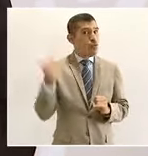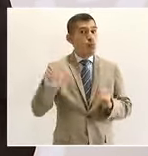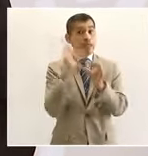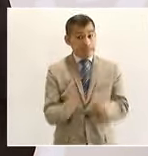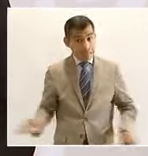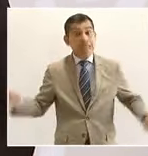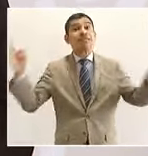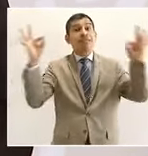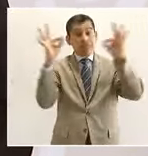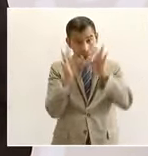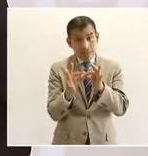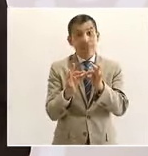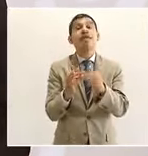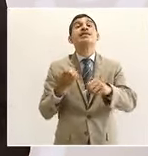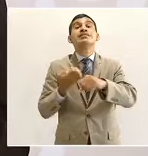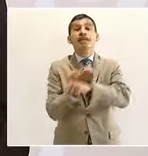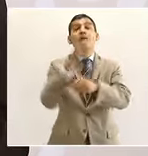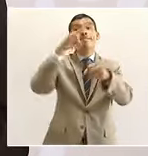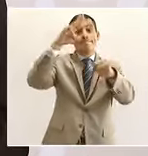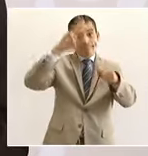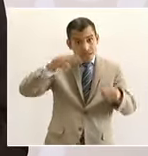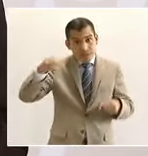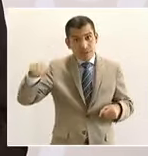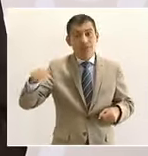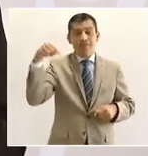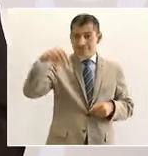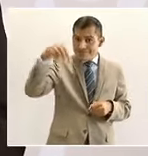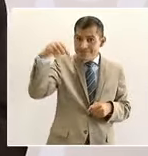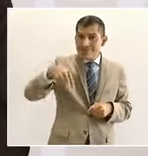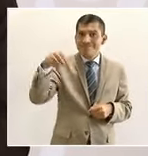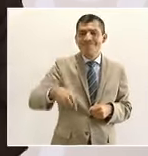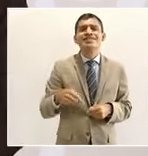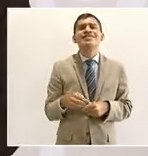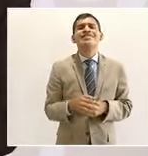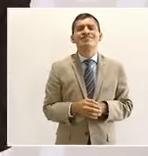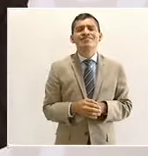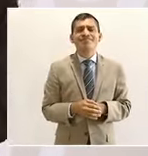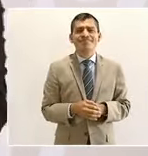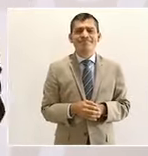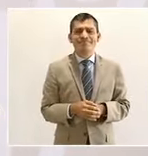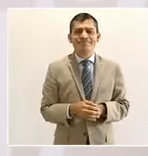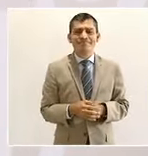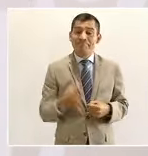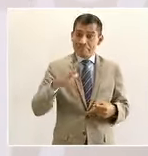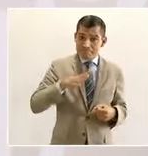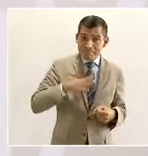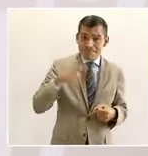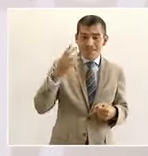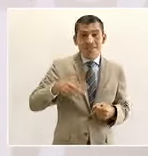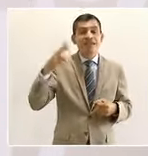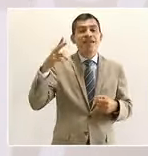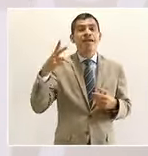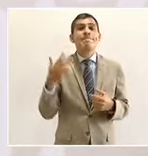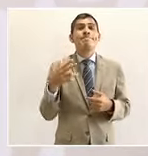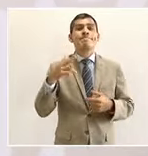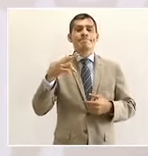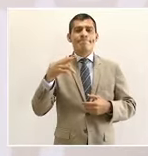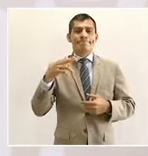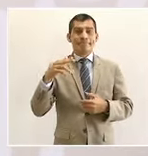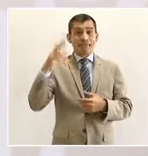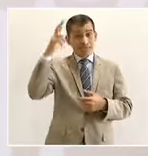con Michoacán porque aquí estuvo Miguel Hidalgo y sobre todo